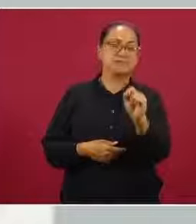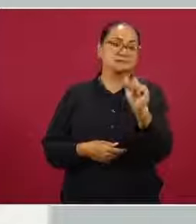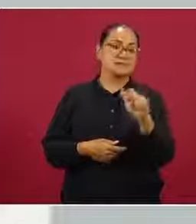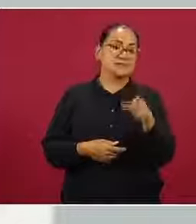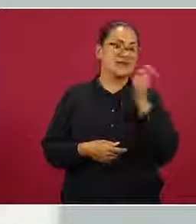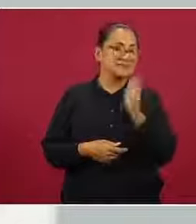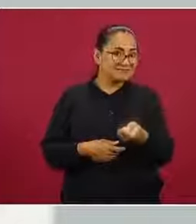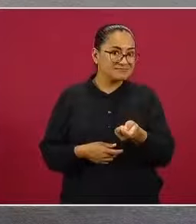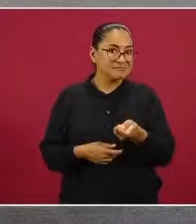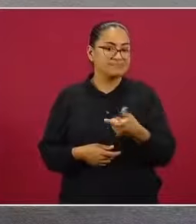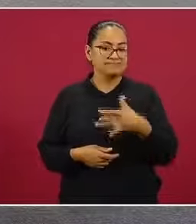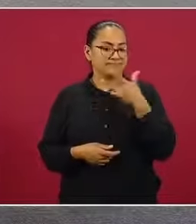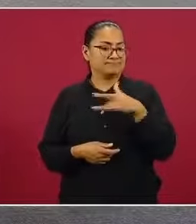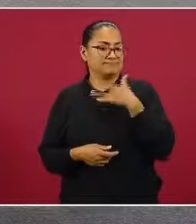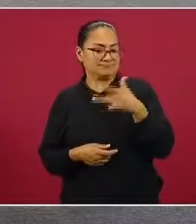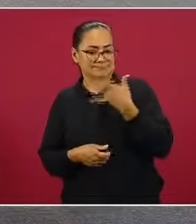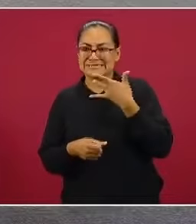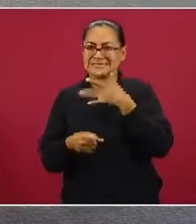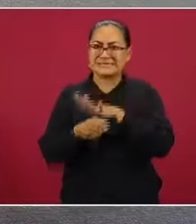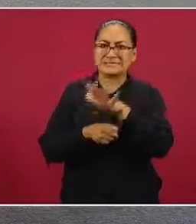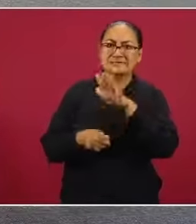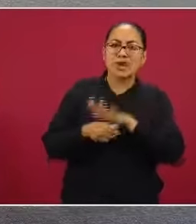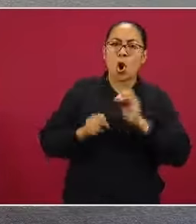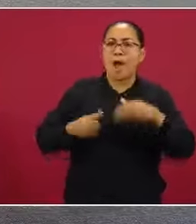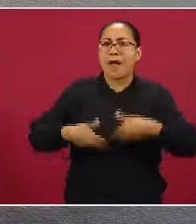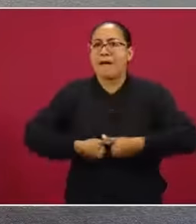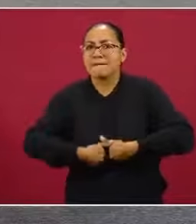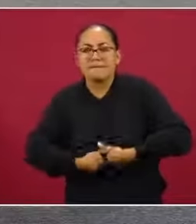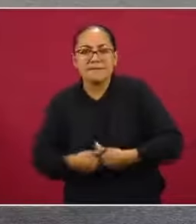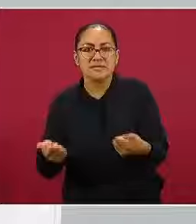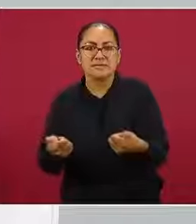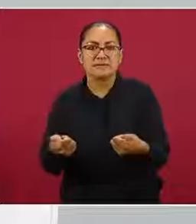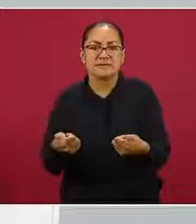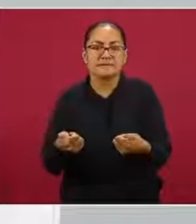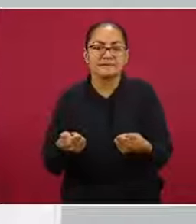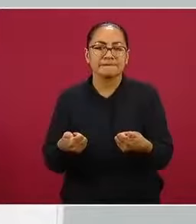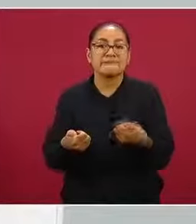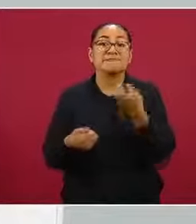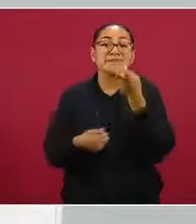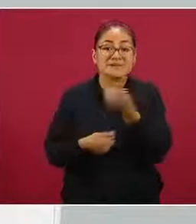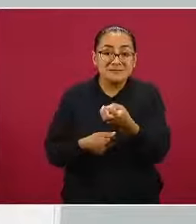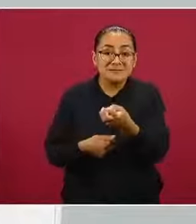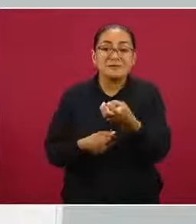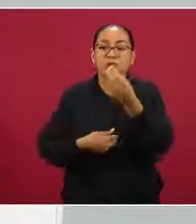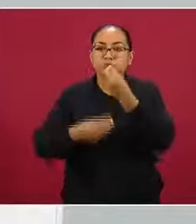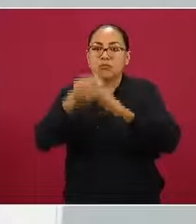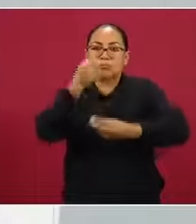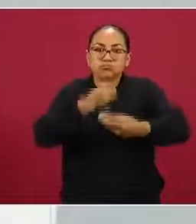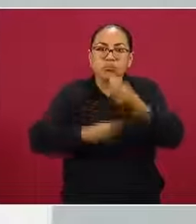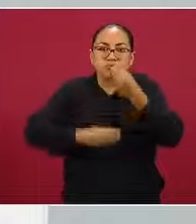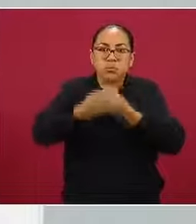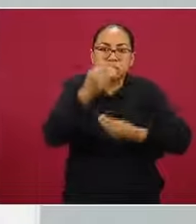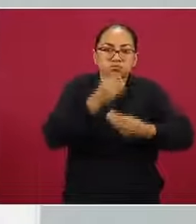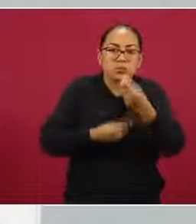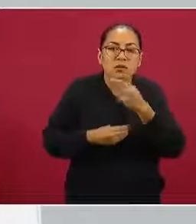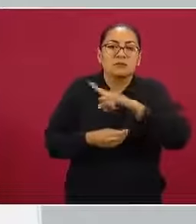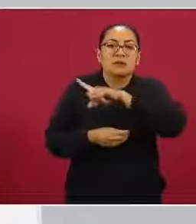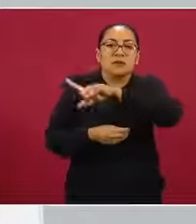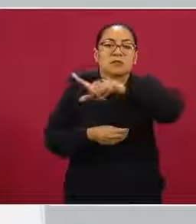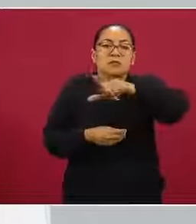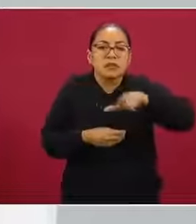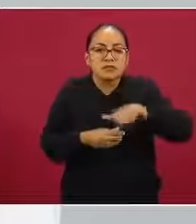producción de hambre más tarde. Entonces sí se ha demostrado que el uso de edulcorantes tiene, por un